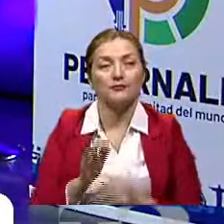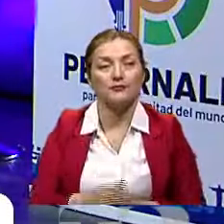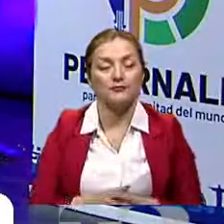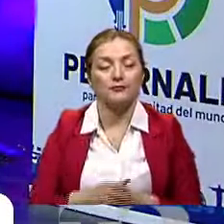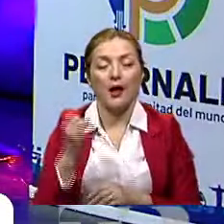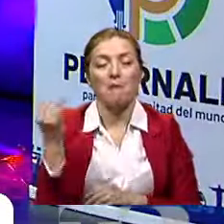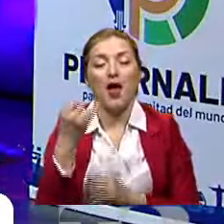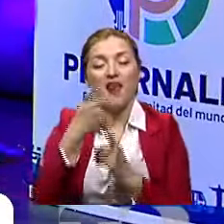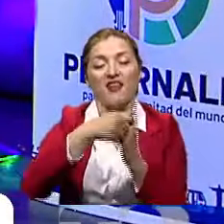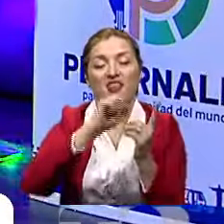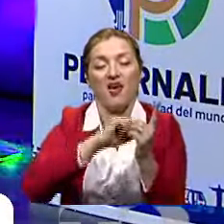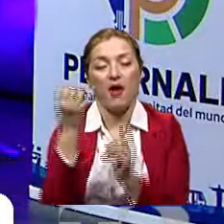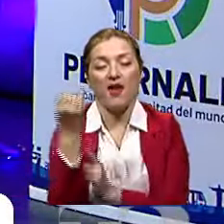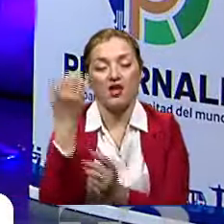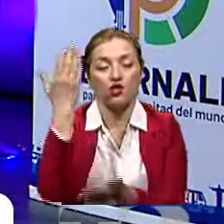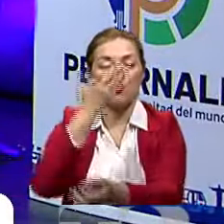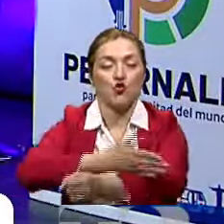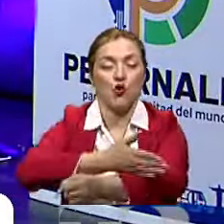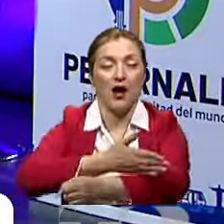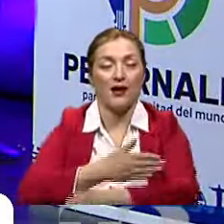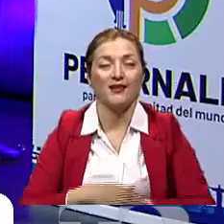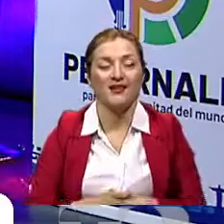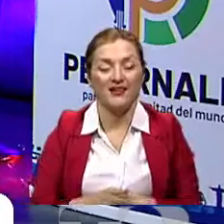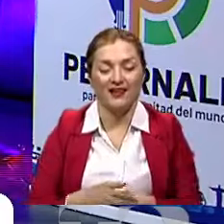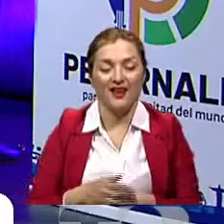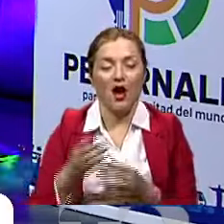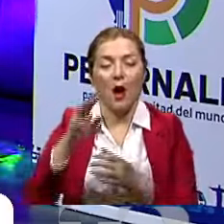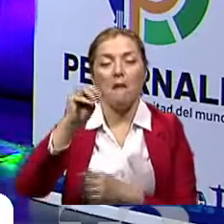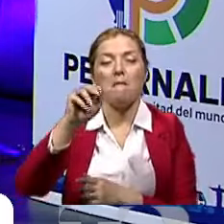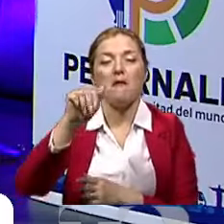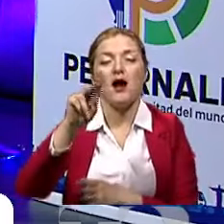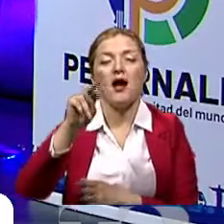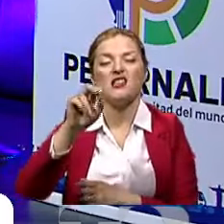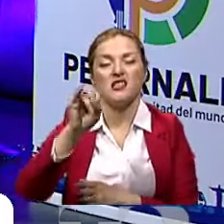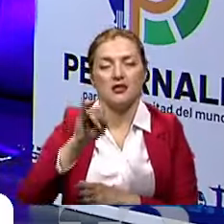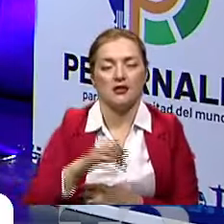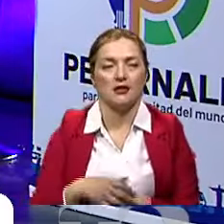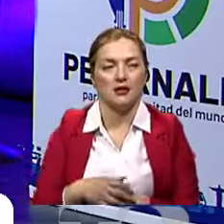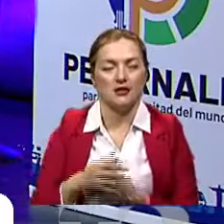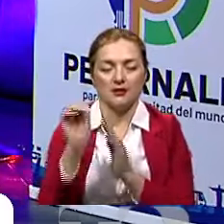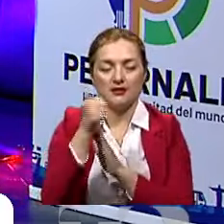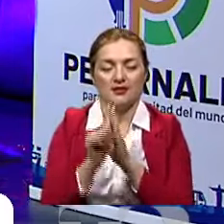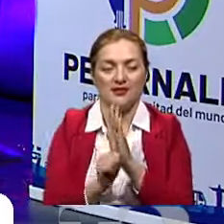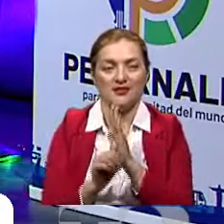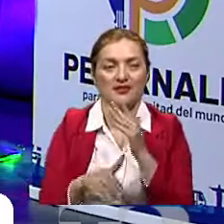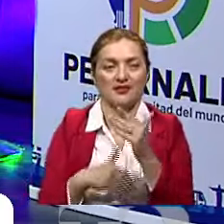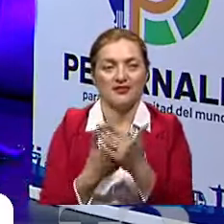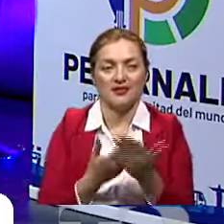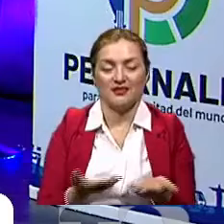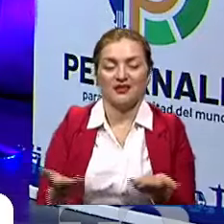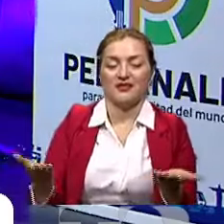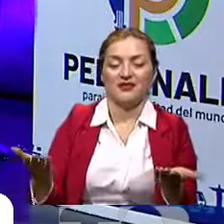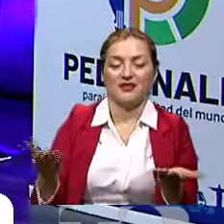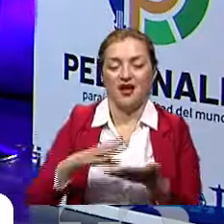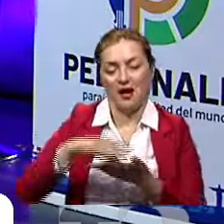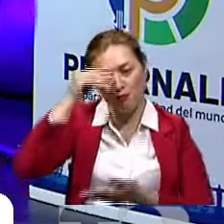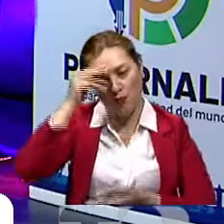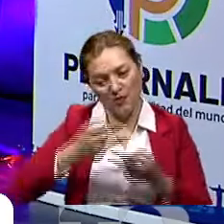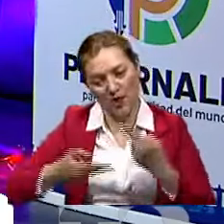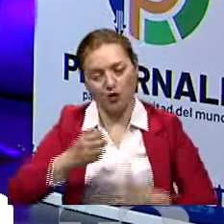verde, yuca, maní. Y las artesanías. Entonces, que son maravillosas, proceso de ¿no? artesanías, que todos nuestros